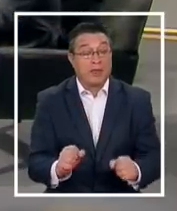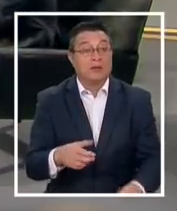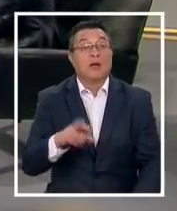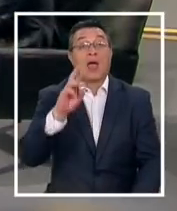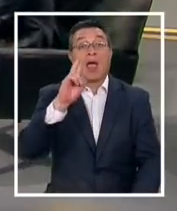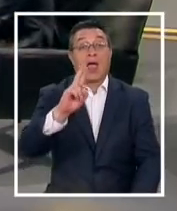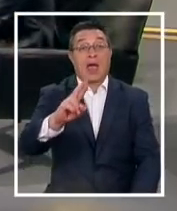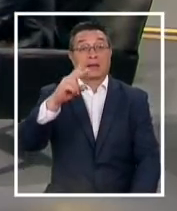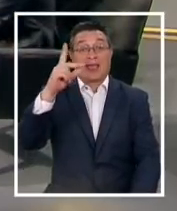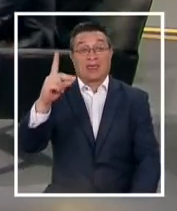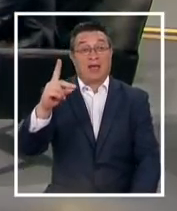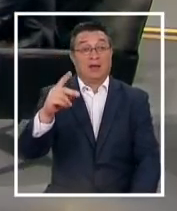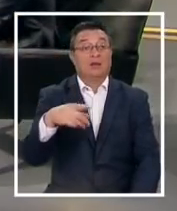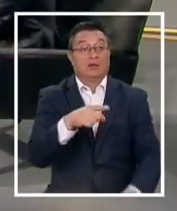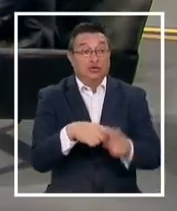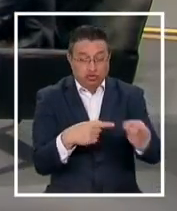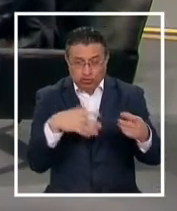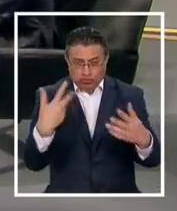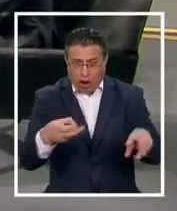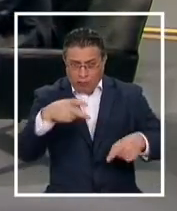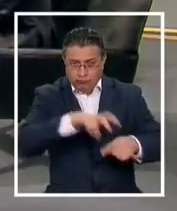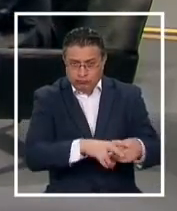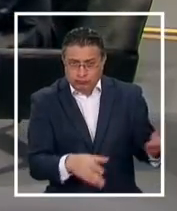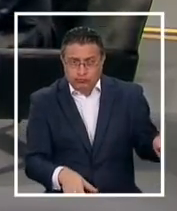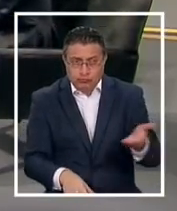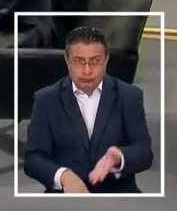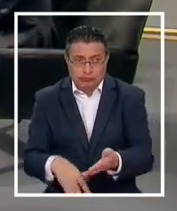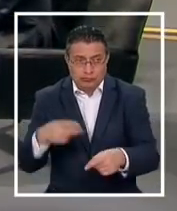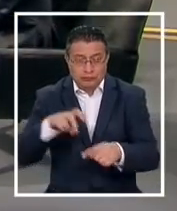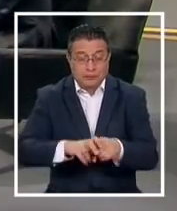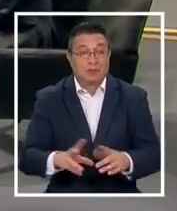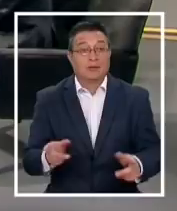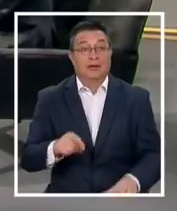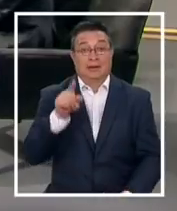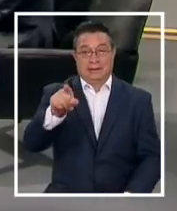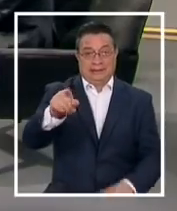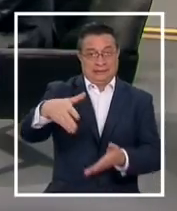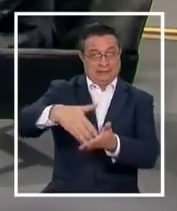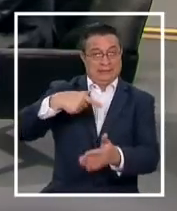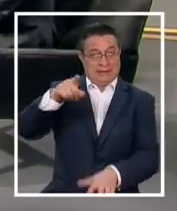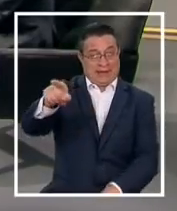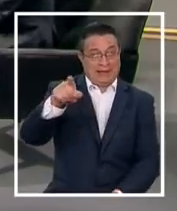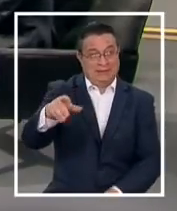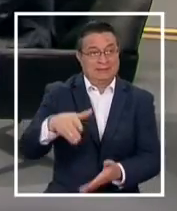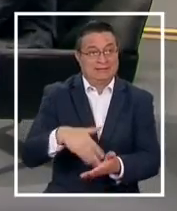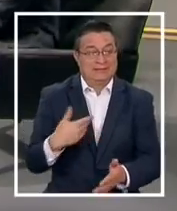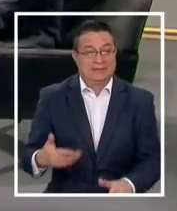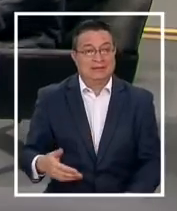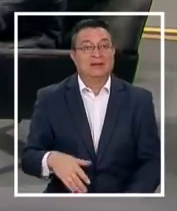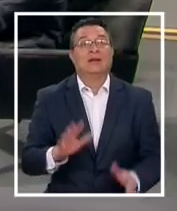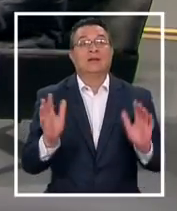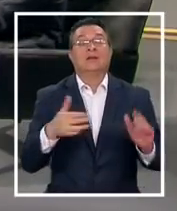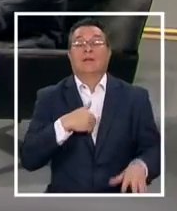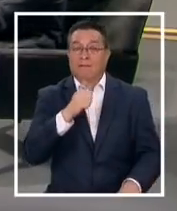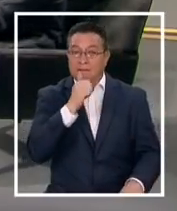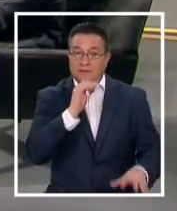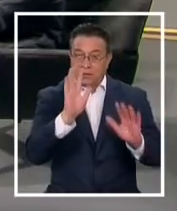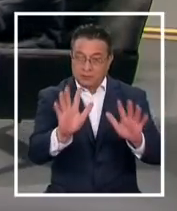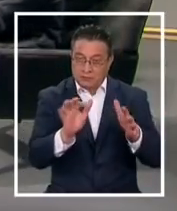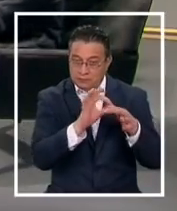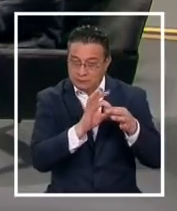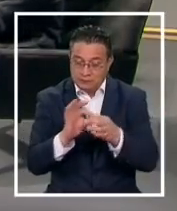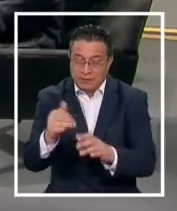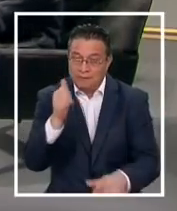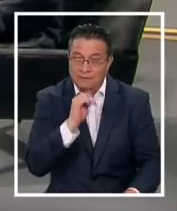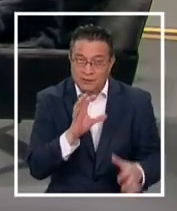Revolución Democrática. Está sentado en la mesa, Vidal. ¿Ah? Lo pasa que ellos no están sentados en la mesa. Ustedes son los que nos han sentado. Entonces no me dejan terminar la idea. También está